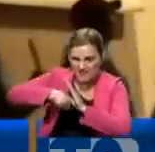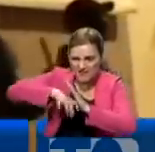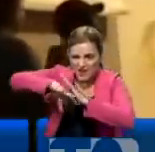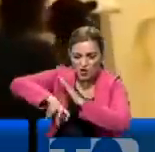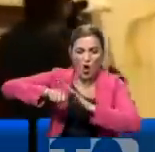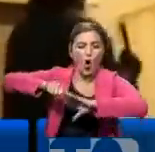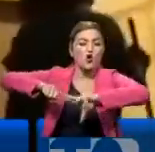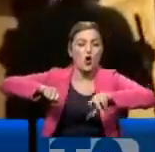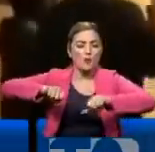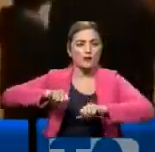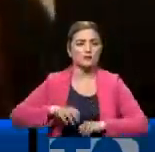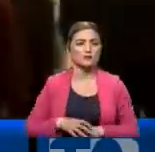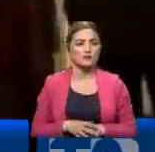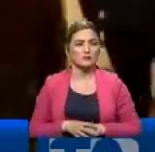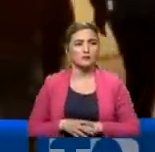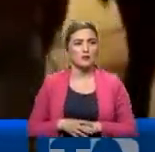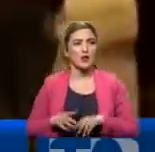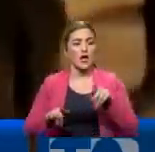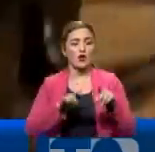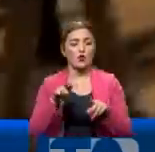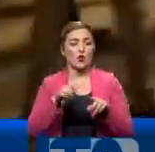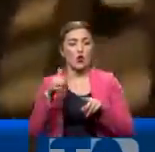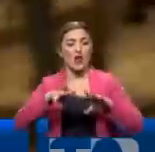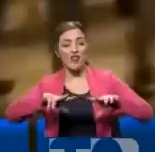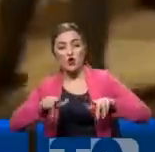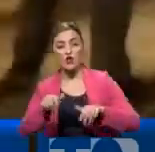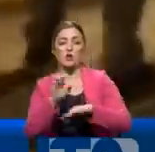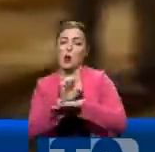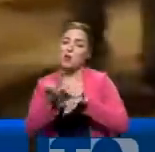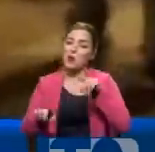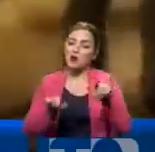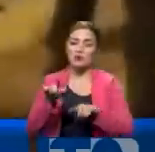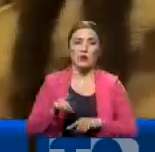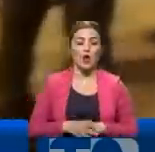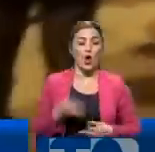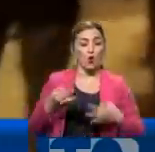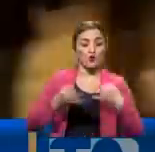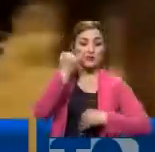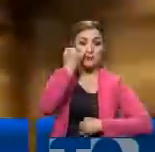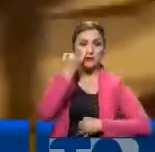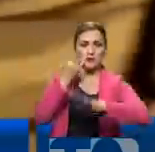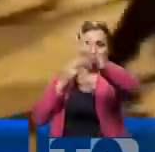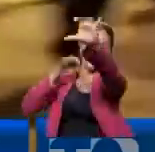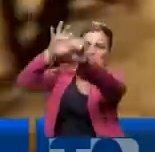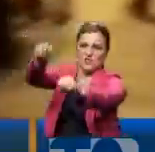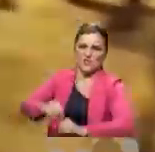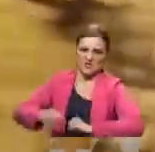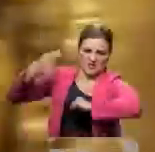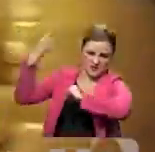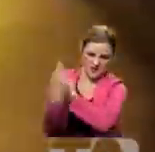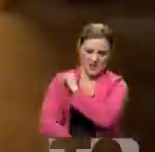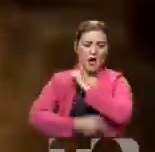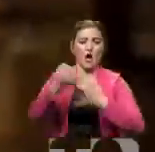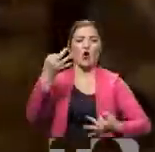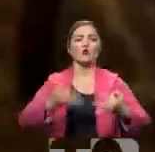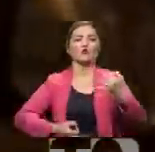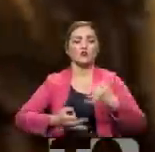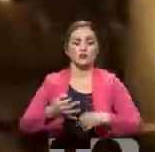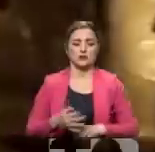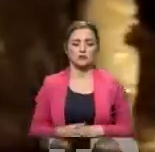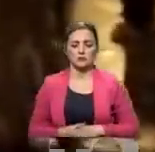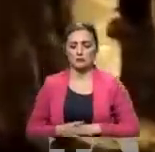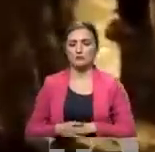y se encaró a otros nacionales. Justicia indígena se llegó a arengar por la presencia de desadaptados.